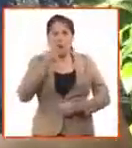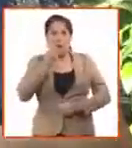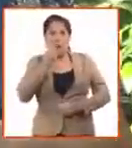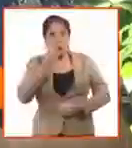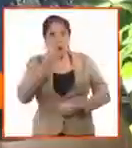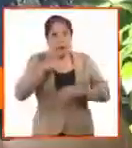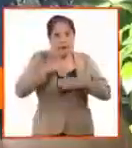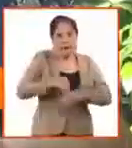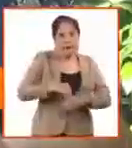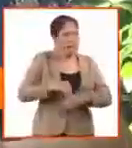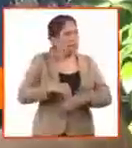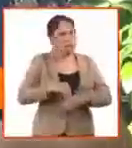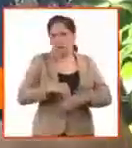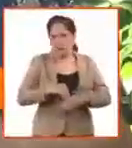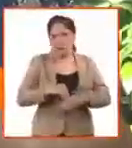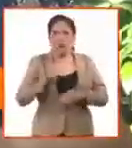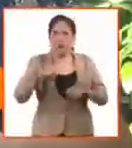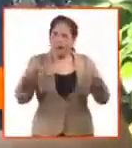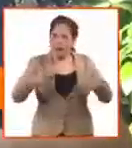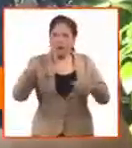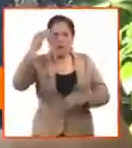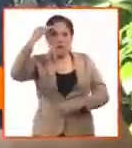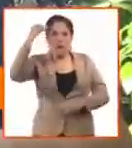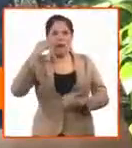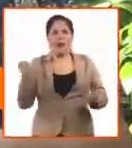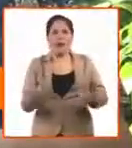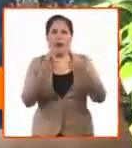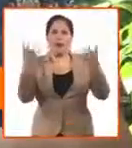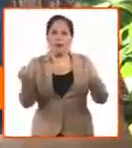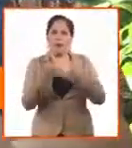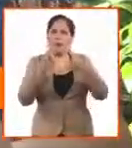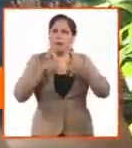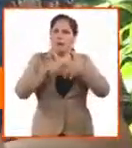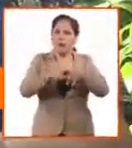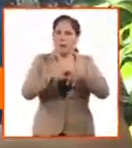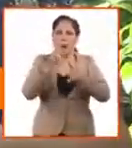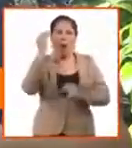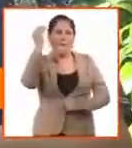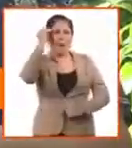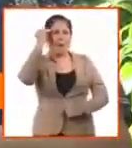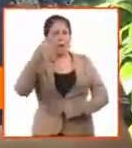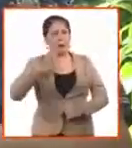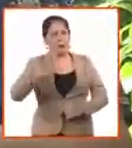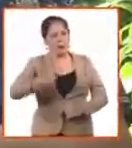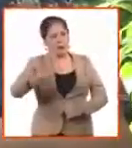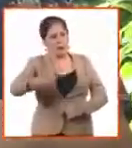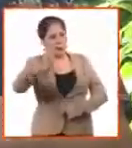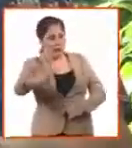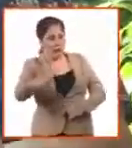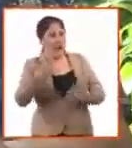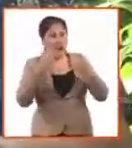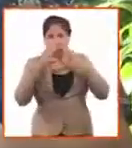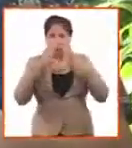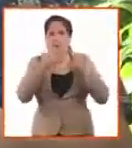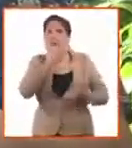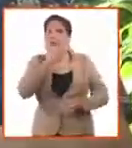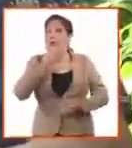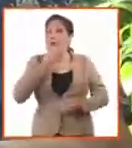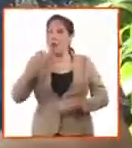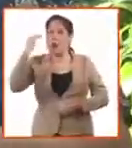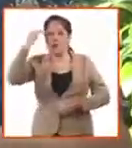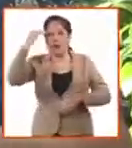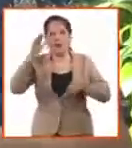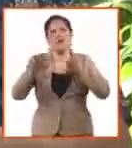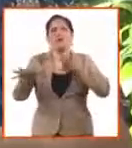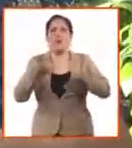doblegar la tienes que conocerla para poder funcionar junto a ella por eso es tan necesario que el joven se prepare que